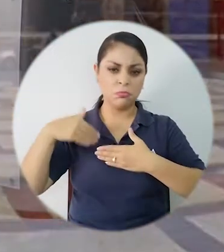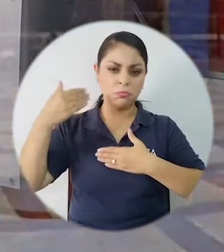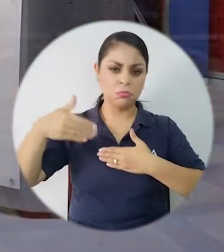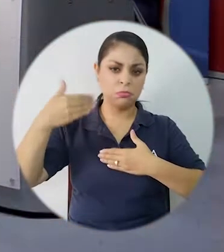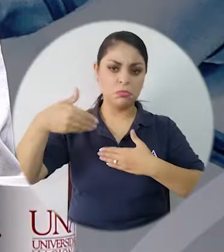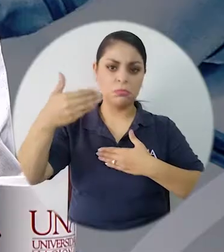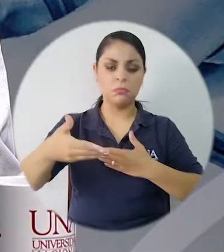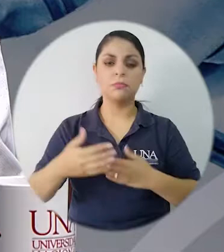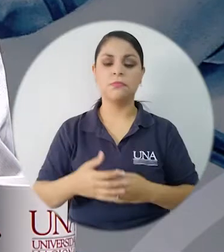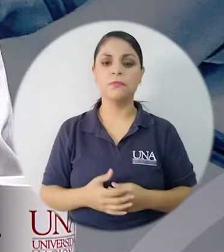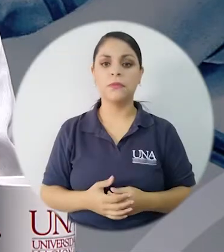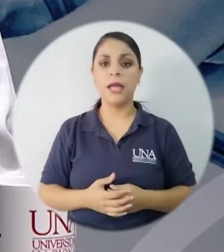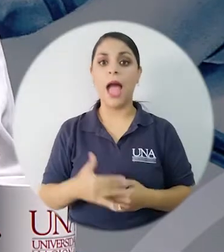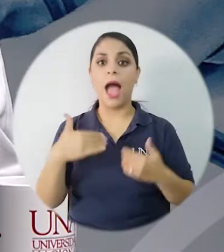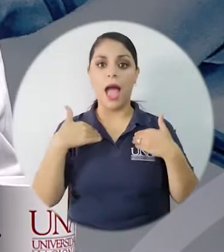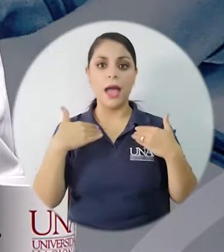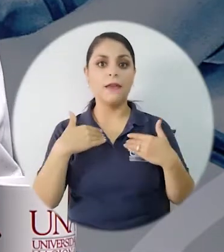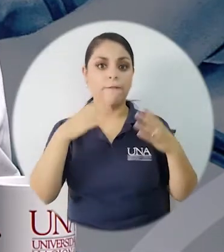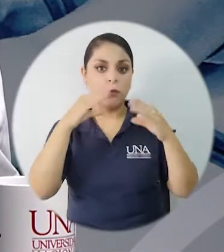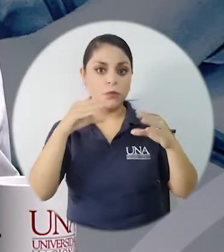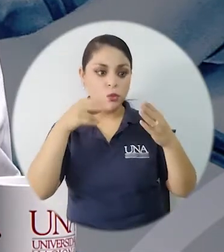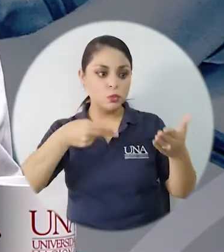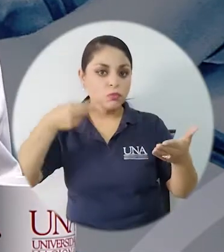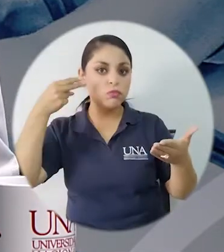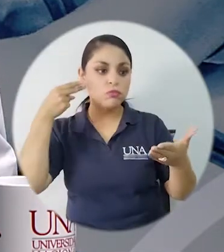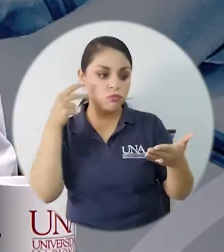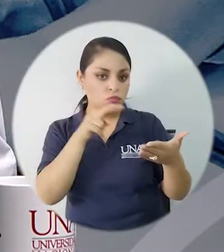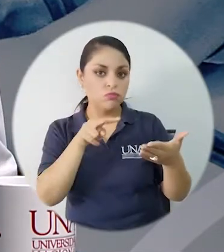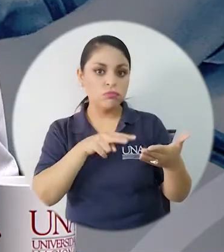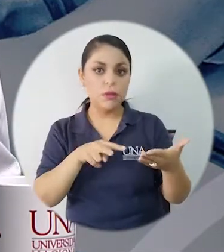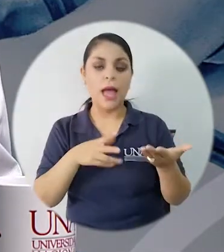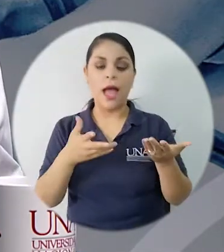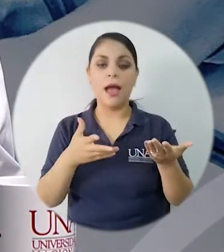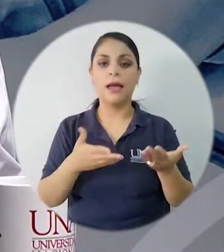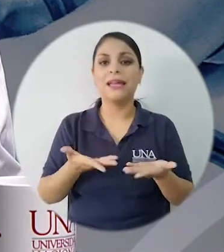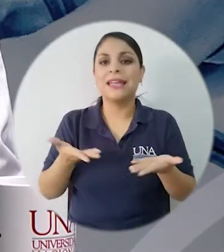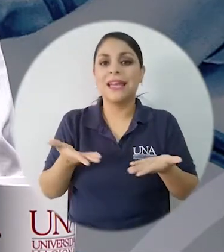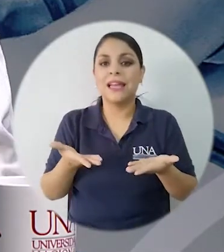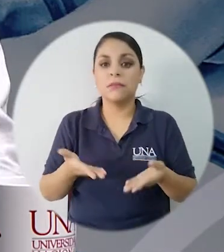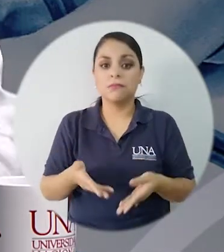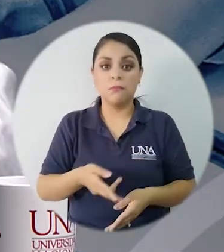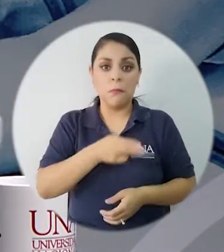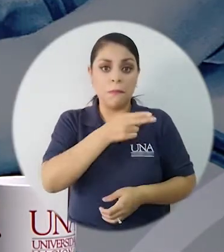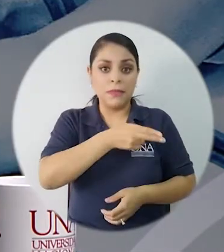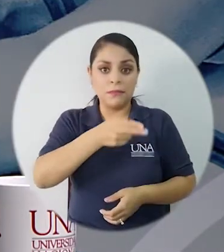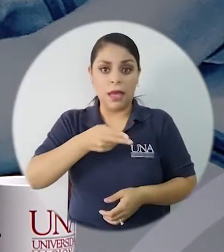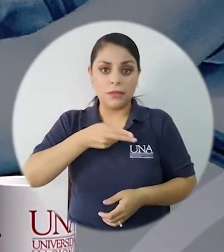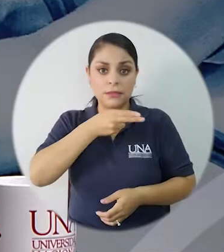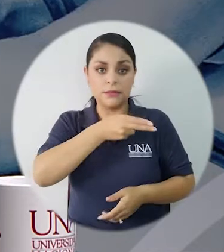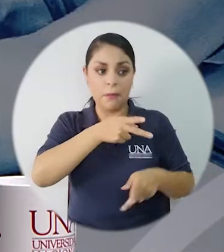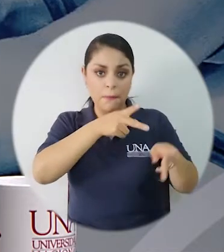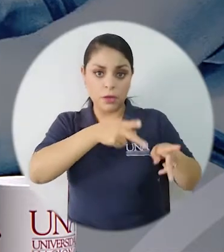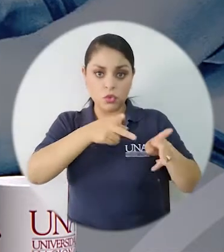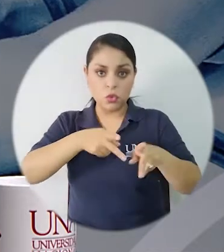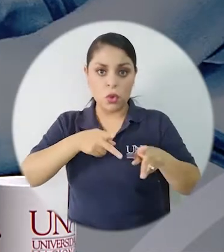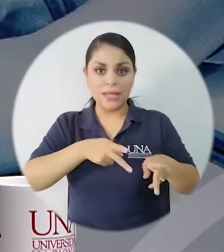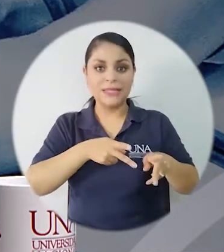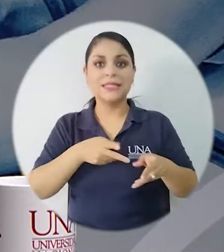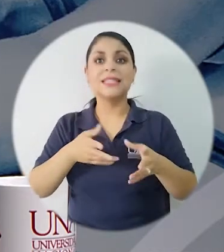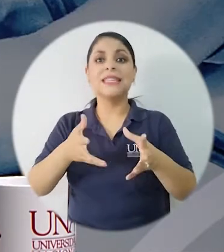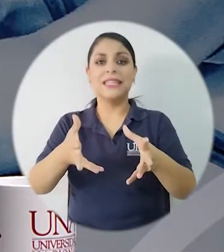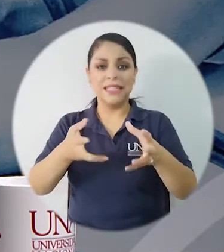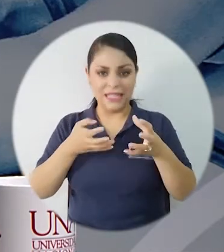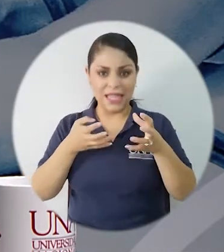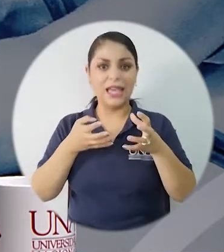después, las fuentes son muy reveladoras, donde se deja ver que las mismas personas que estaban proponiendo